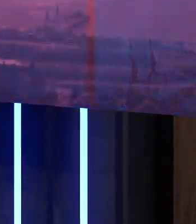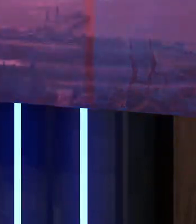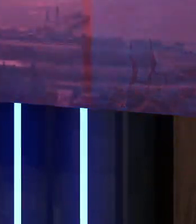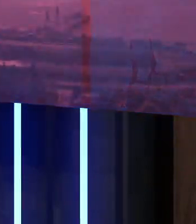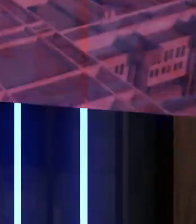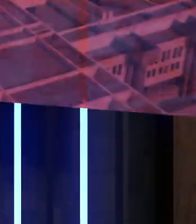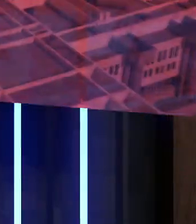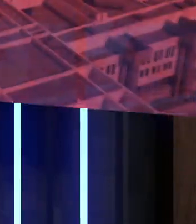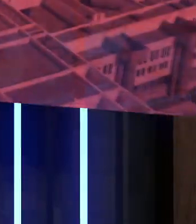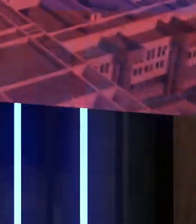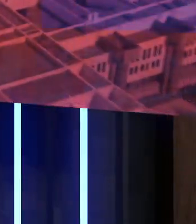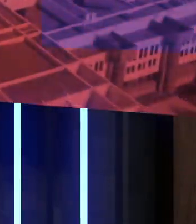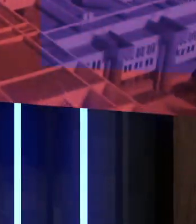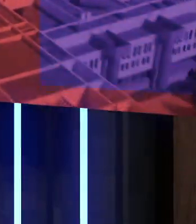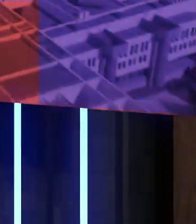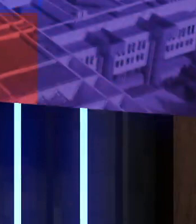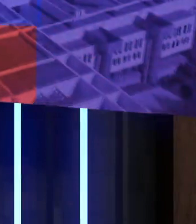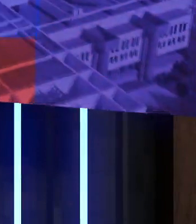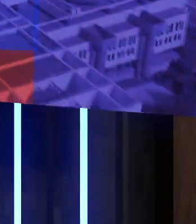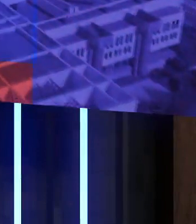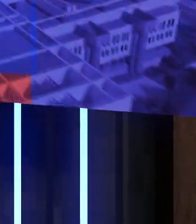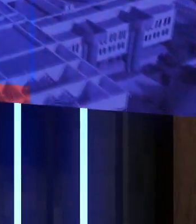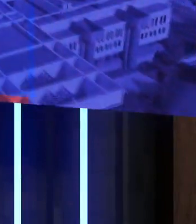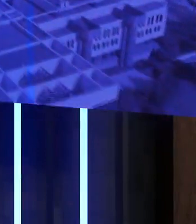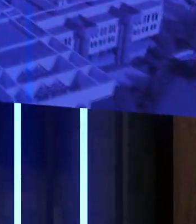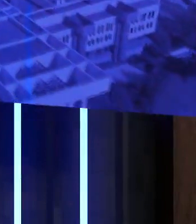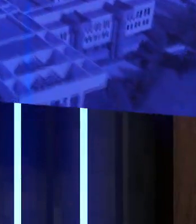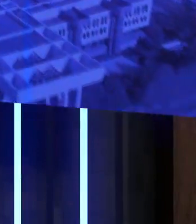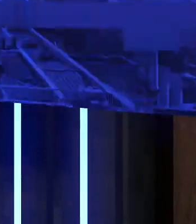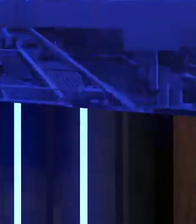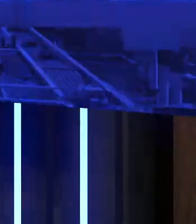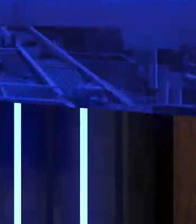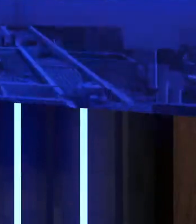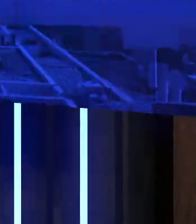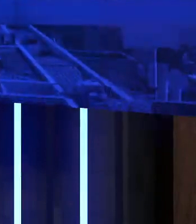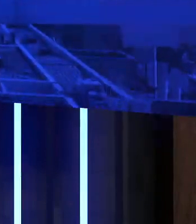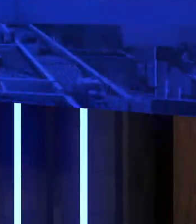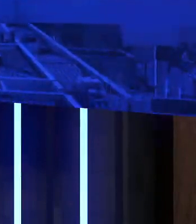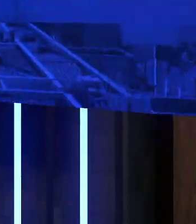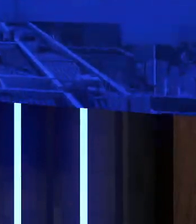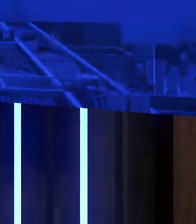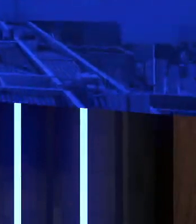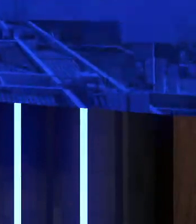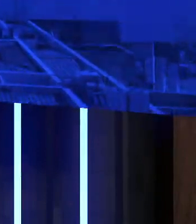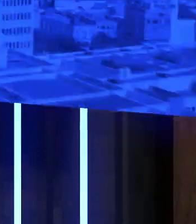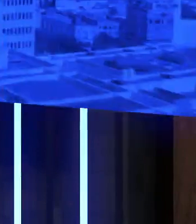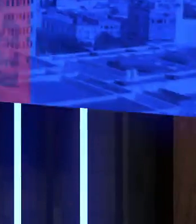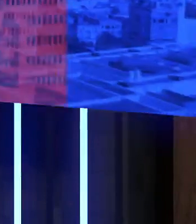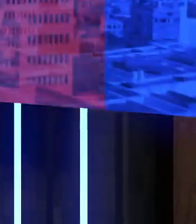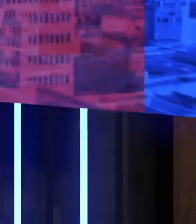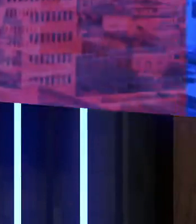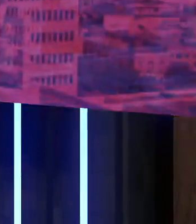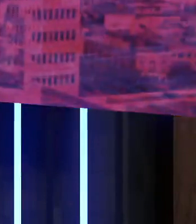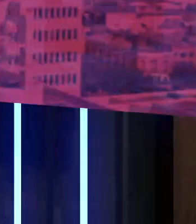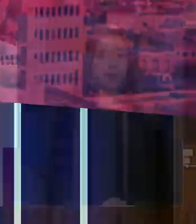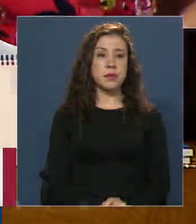Policía Criminal, Interpol, y el mensaje que busca establecer el sistema de clase media protegida.